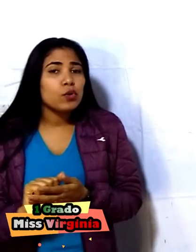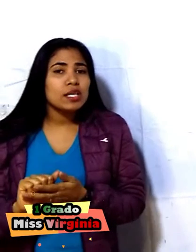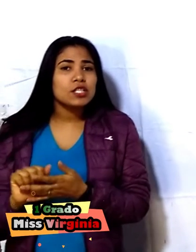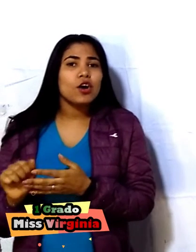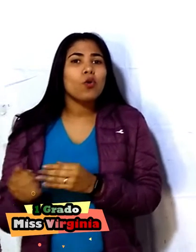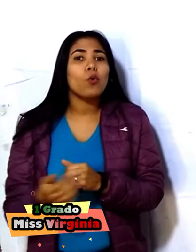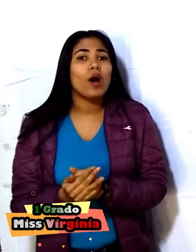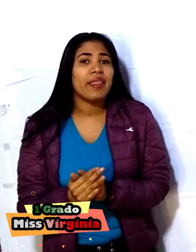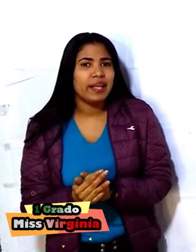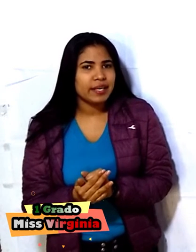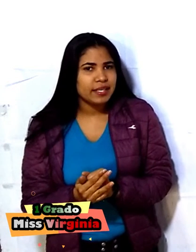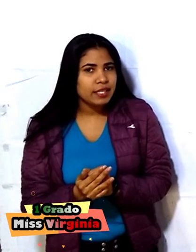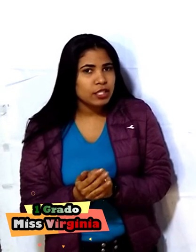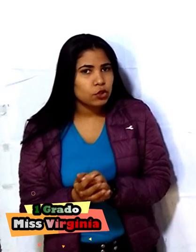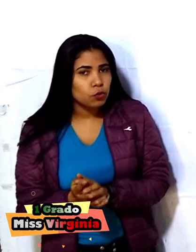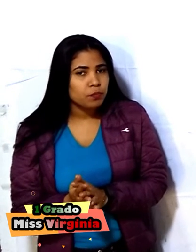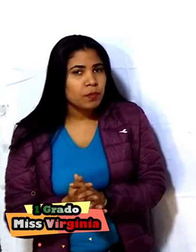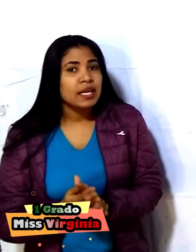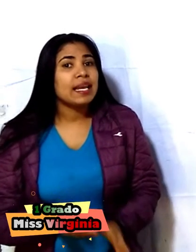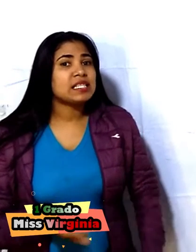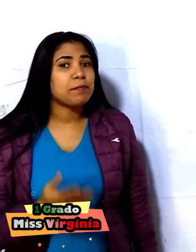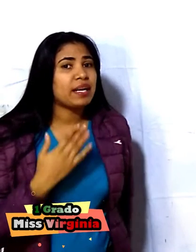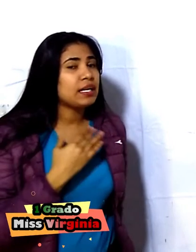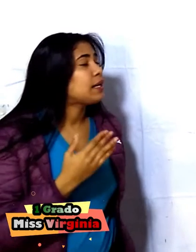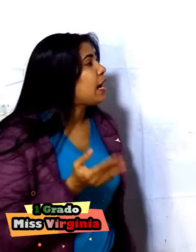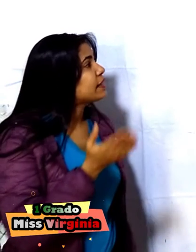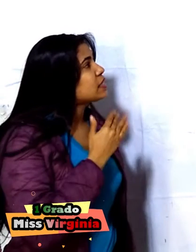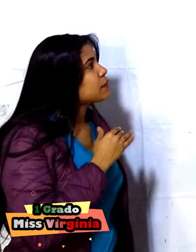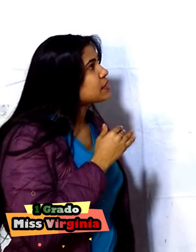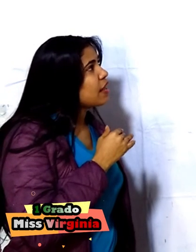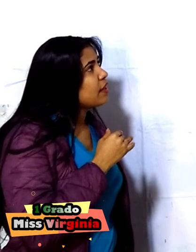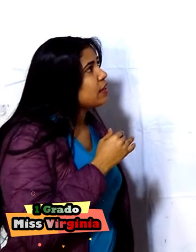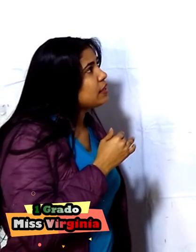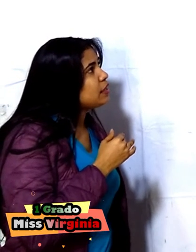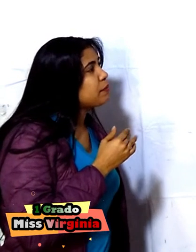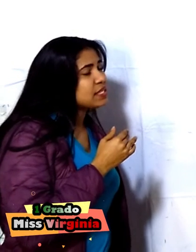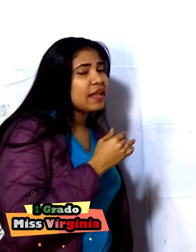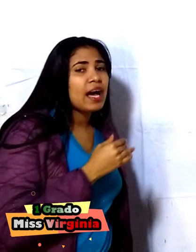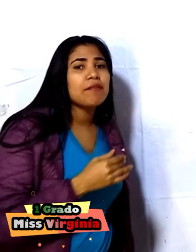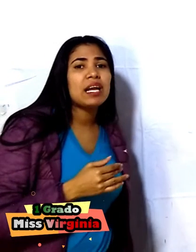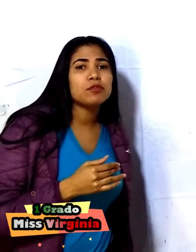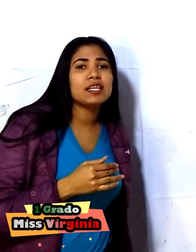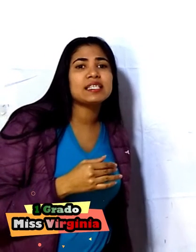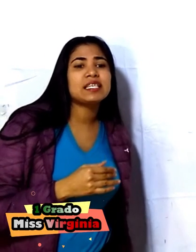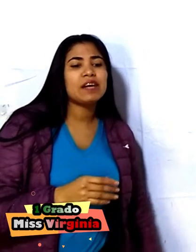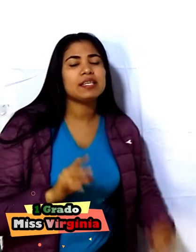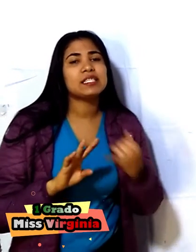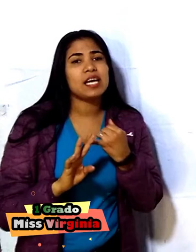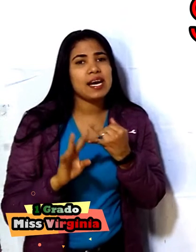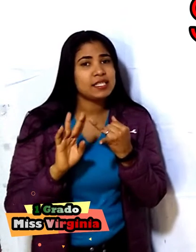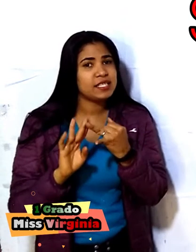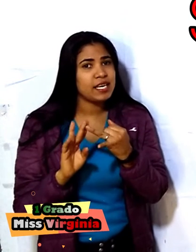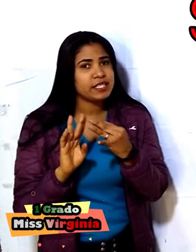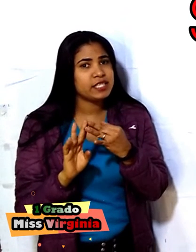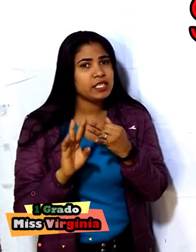de nuestro cuadernito. La semana antes pasada y pasada hablamos de la sílaba